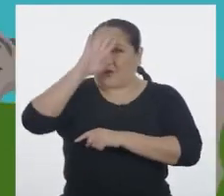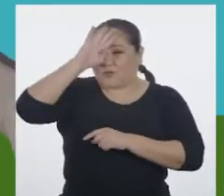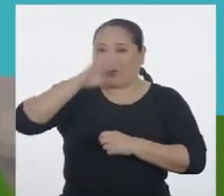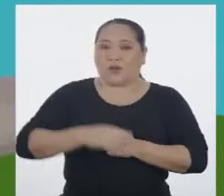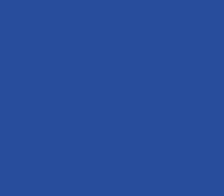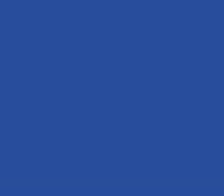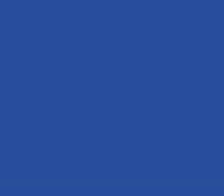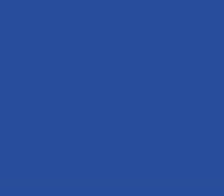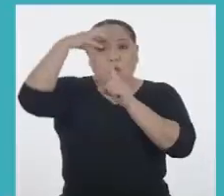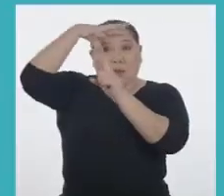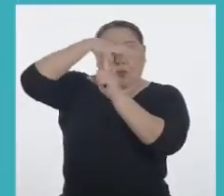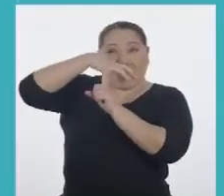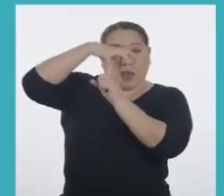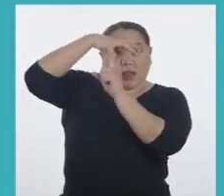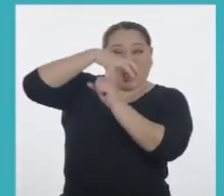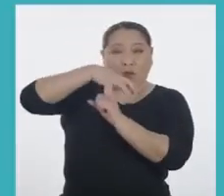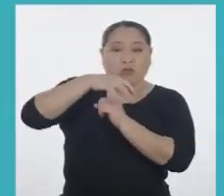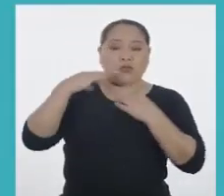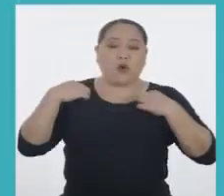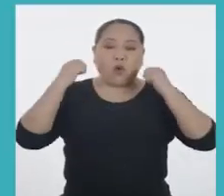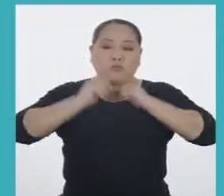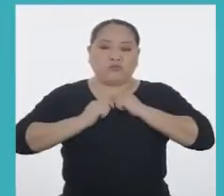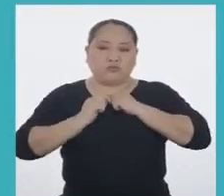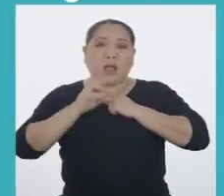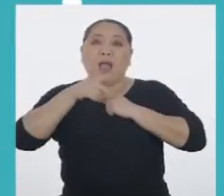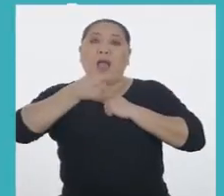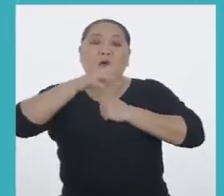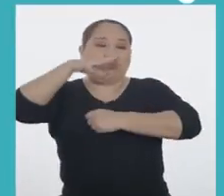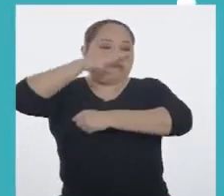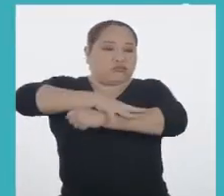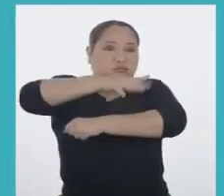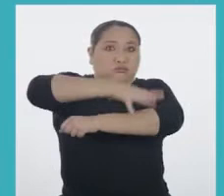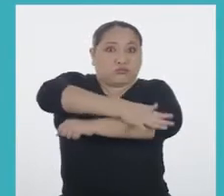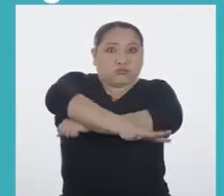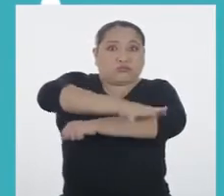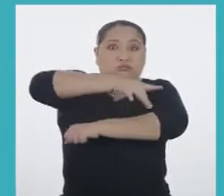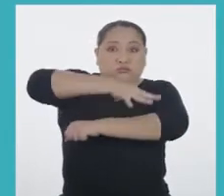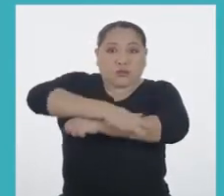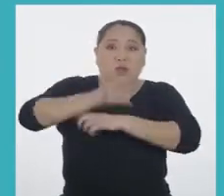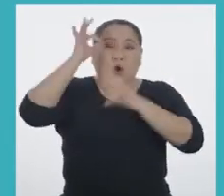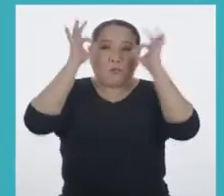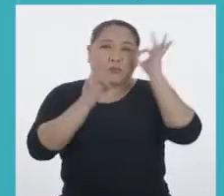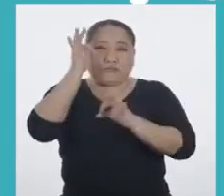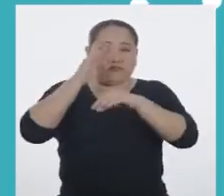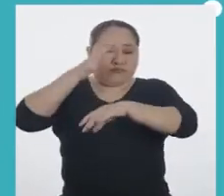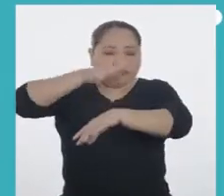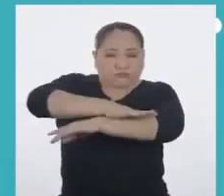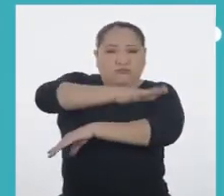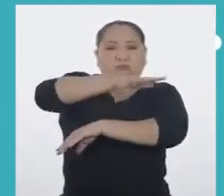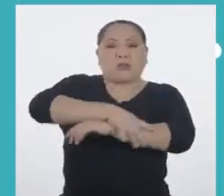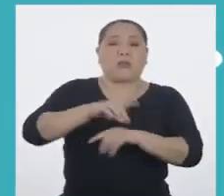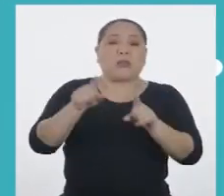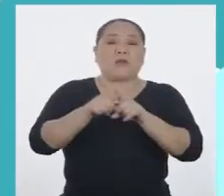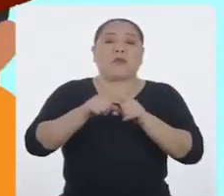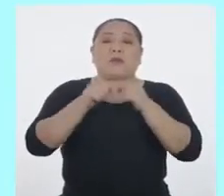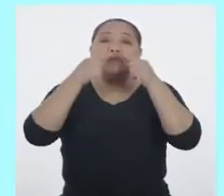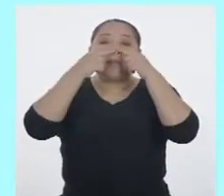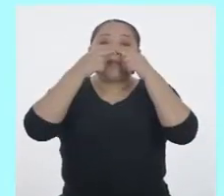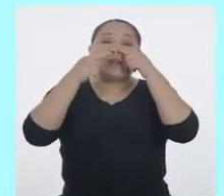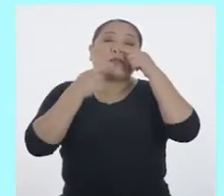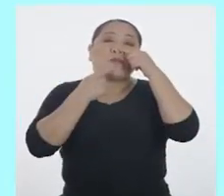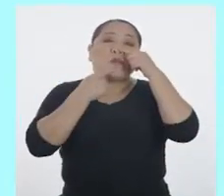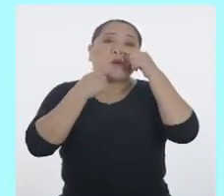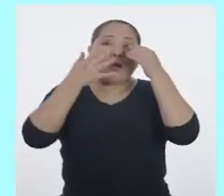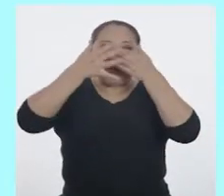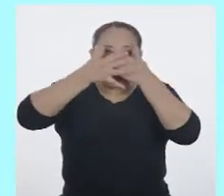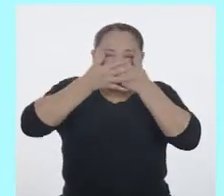que no se enfermen. Usa paraguas o ponchos impermeables para cubrirte de la lluvia y la granizada. También es importante cubrirse